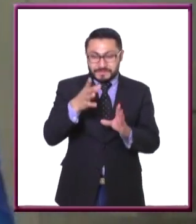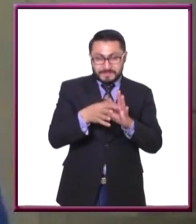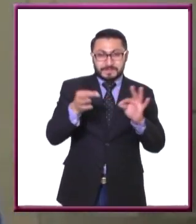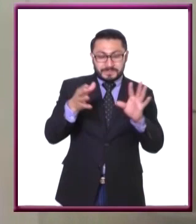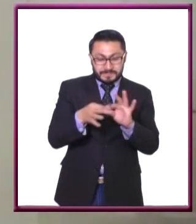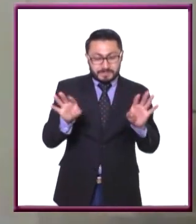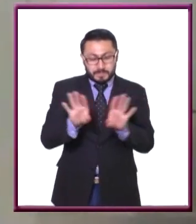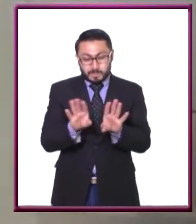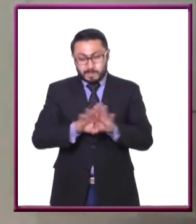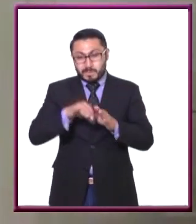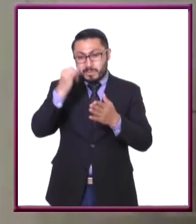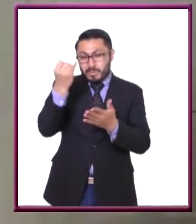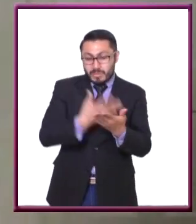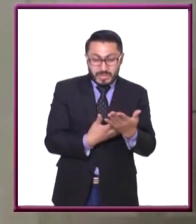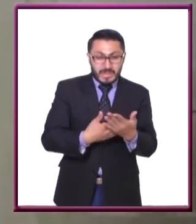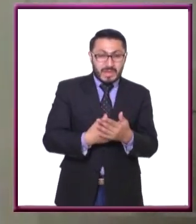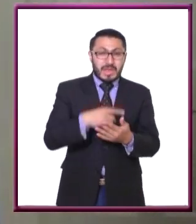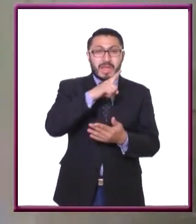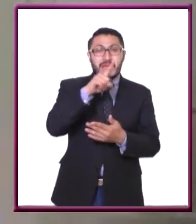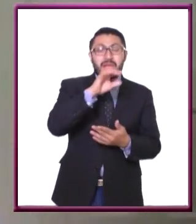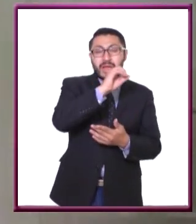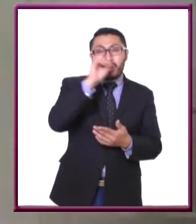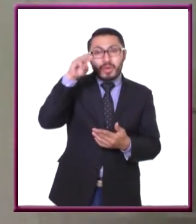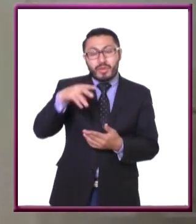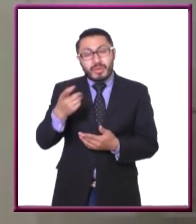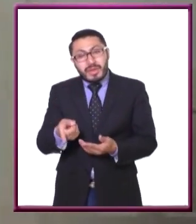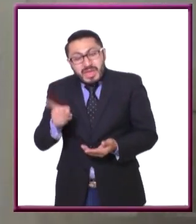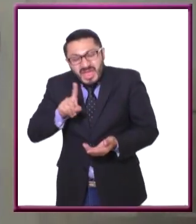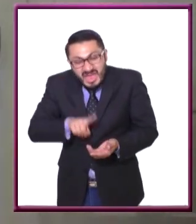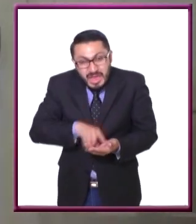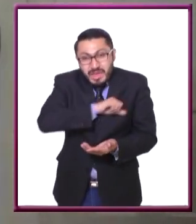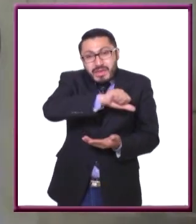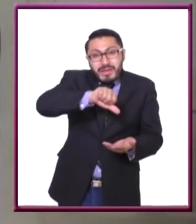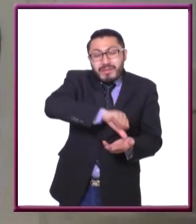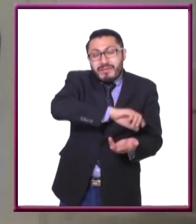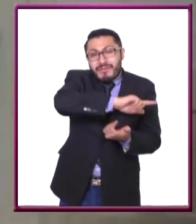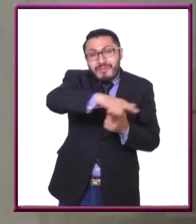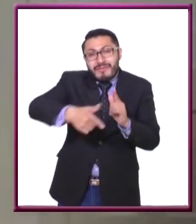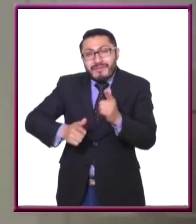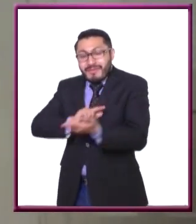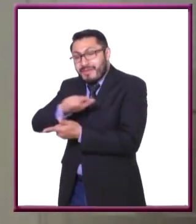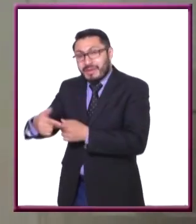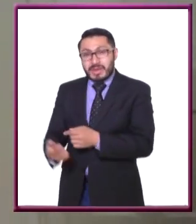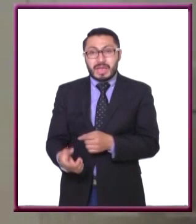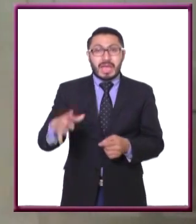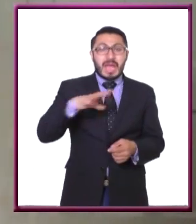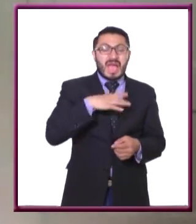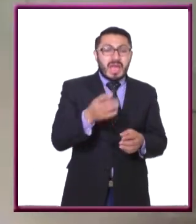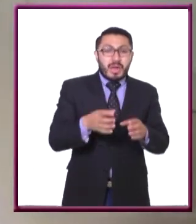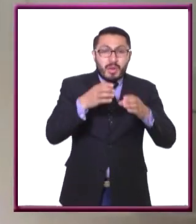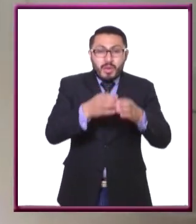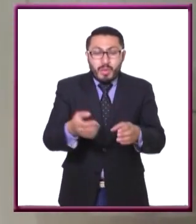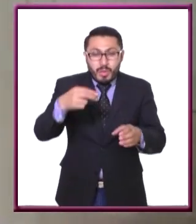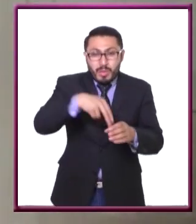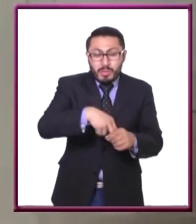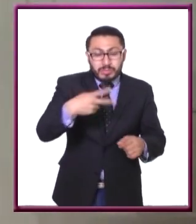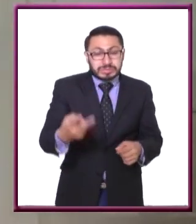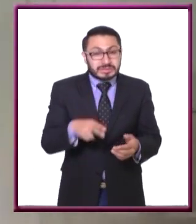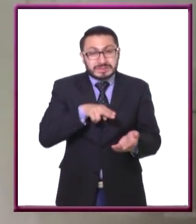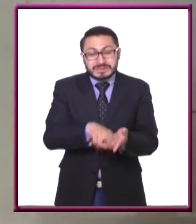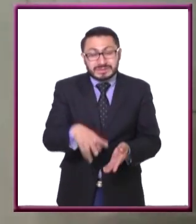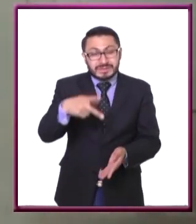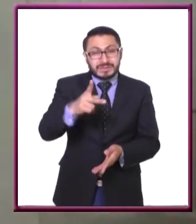estoy hablando es básicamente un zoom sobre el centro de la galaxia. Entonces está el agujero negro que no puedes